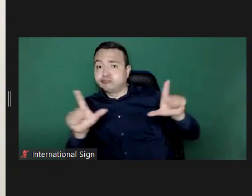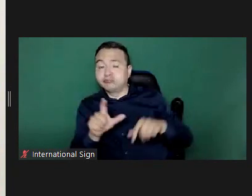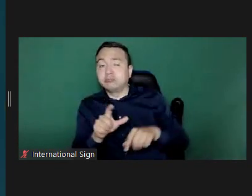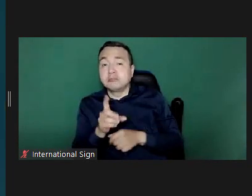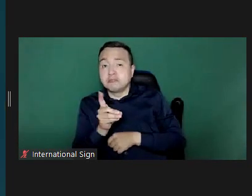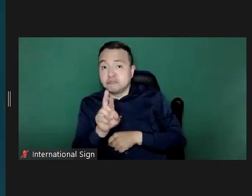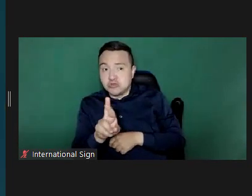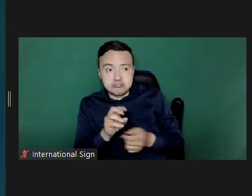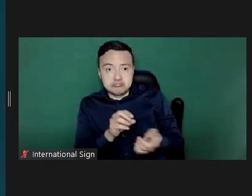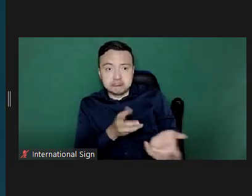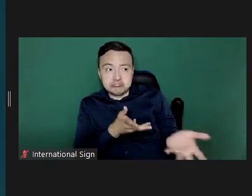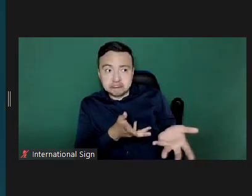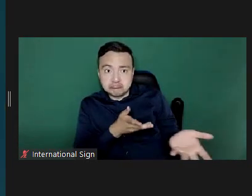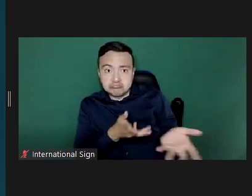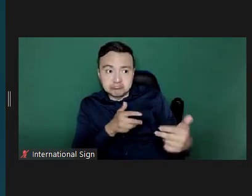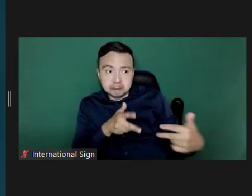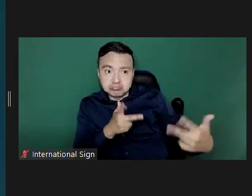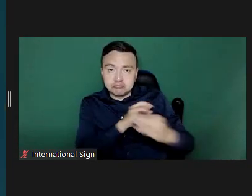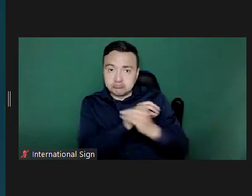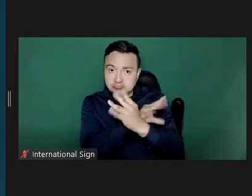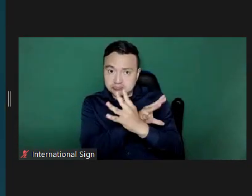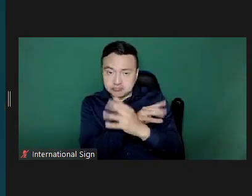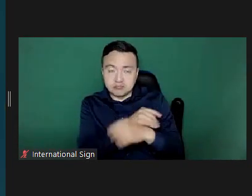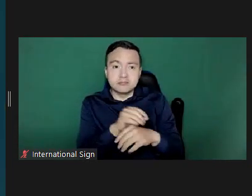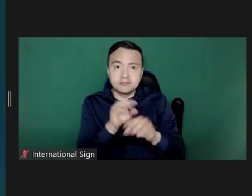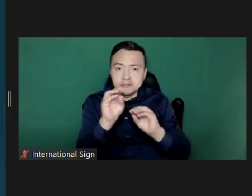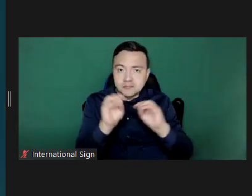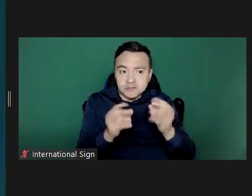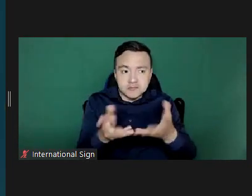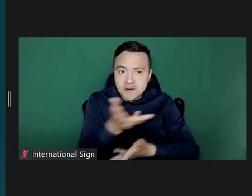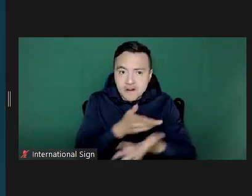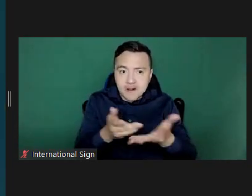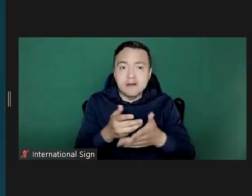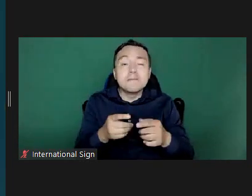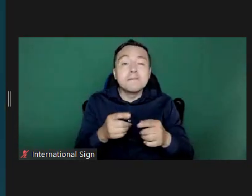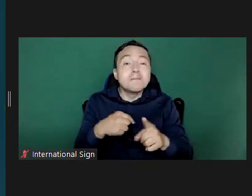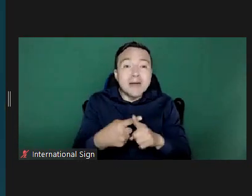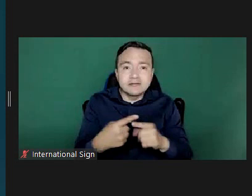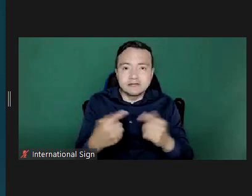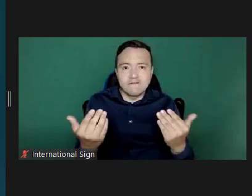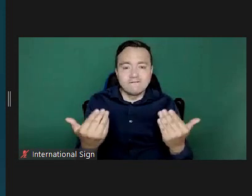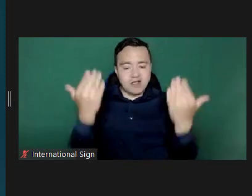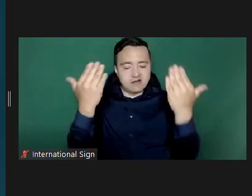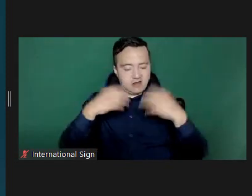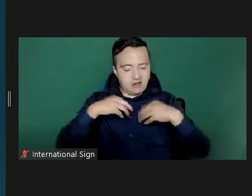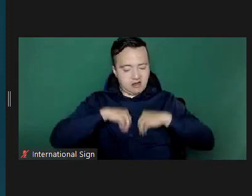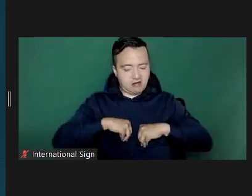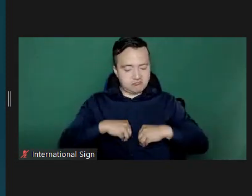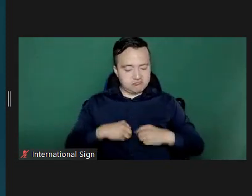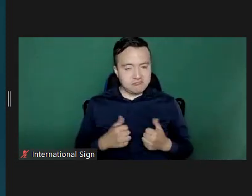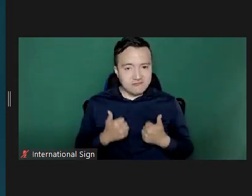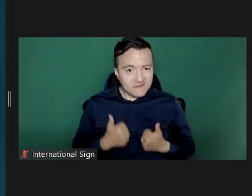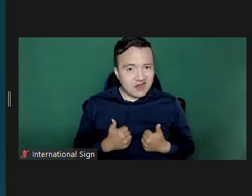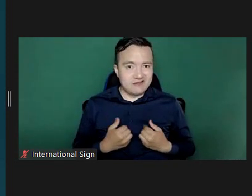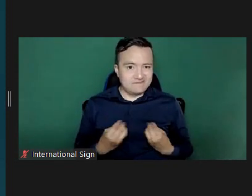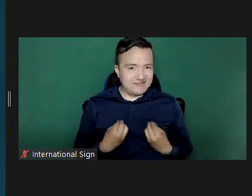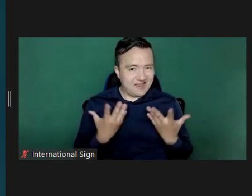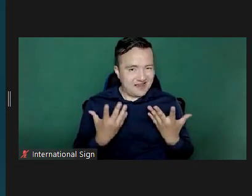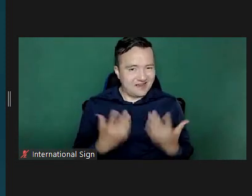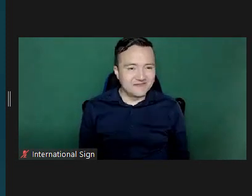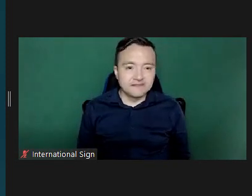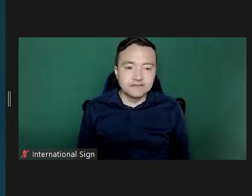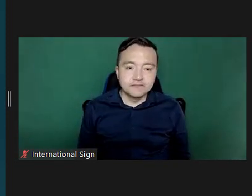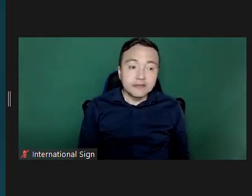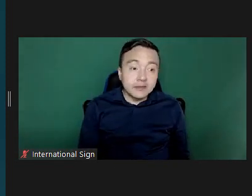también el componente de bienestar que ya mencioné. Para todo este proceso, la información es